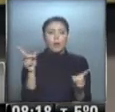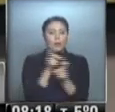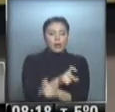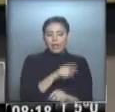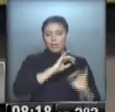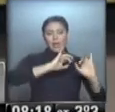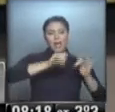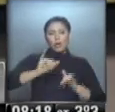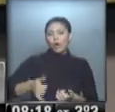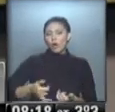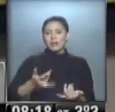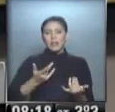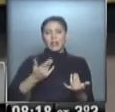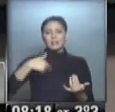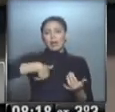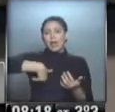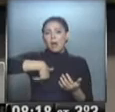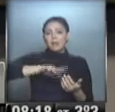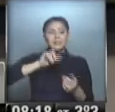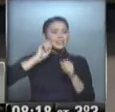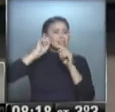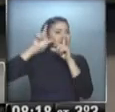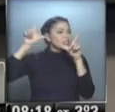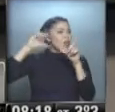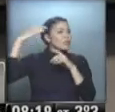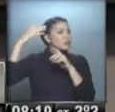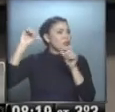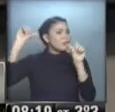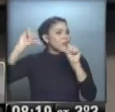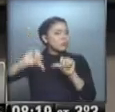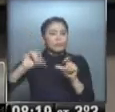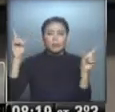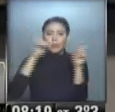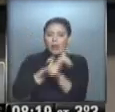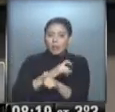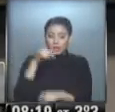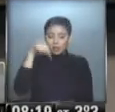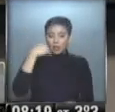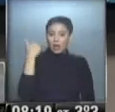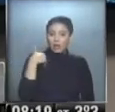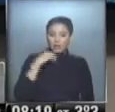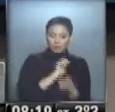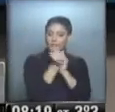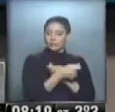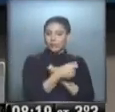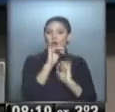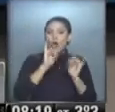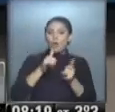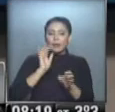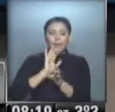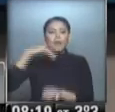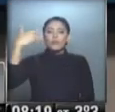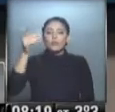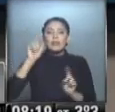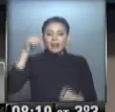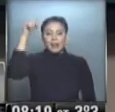los jóvenes están cada vez más desilusionados y con más problemas, y en la Argentina los jóvenes son no solo el futuro, sino